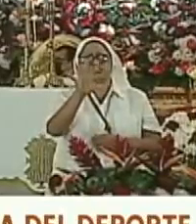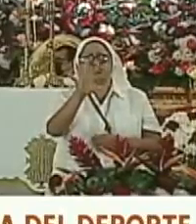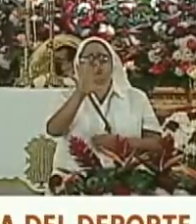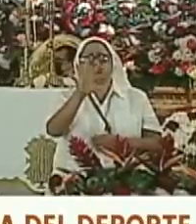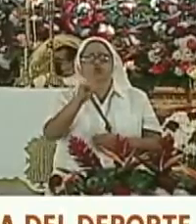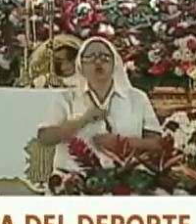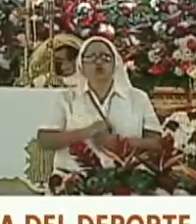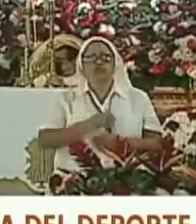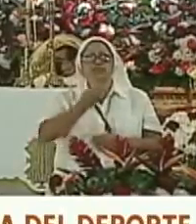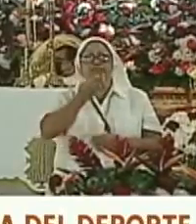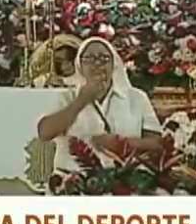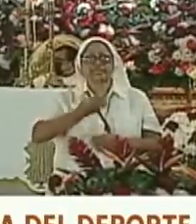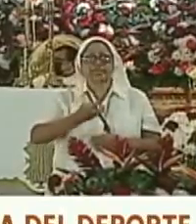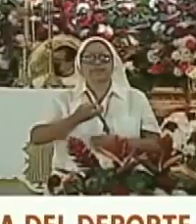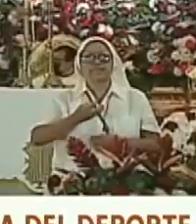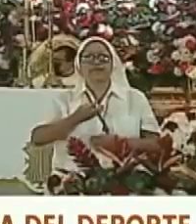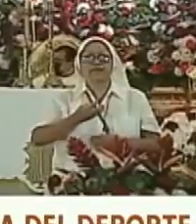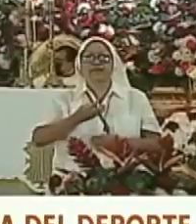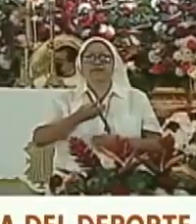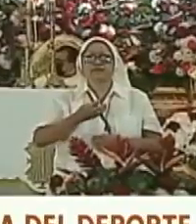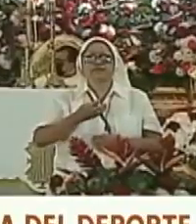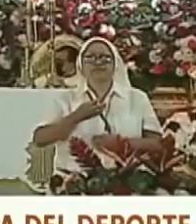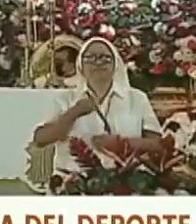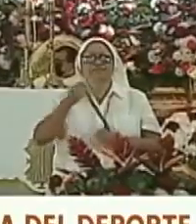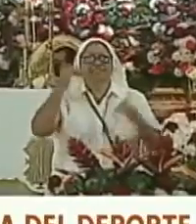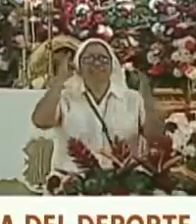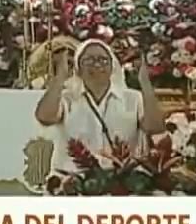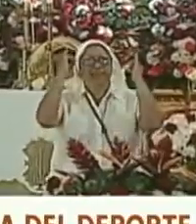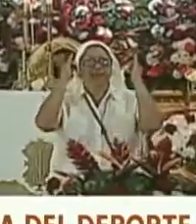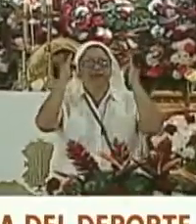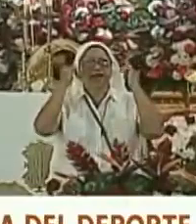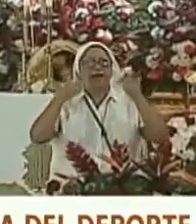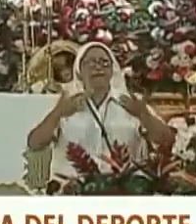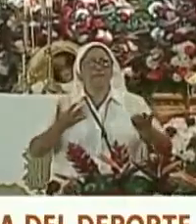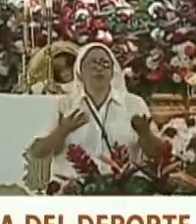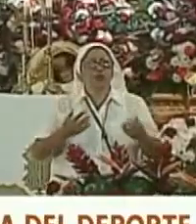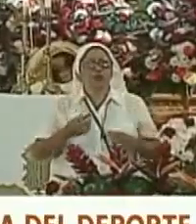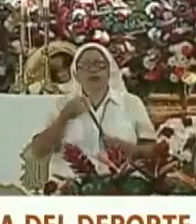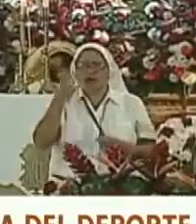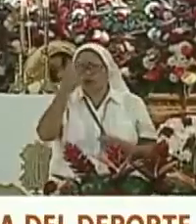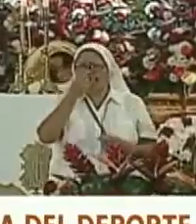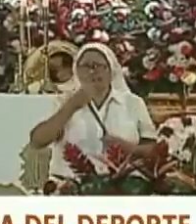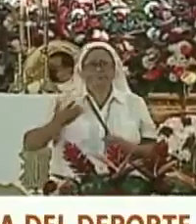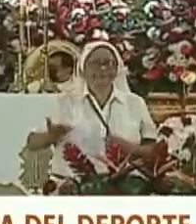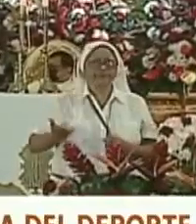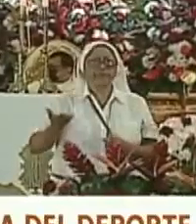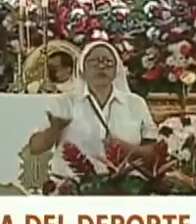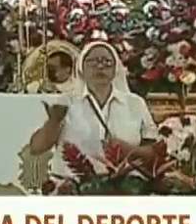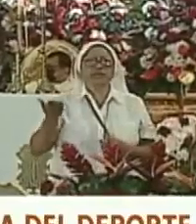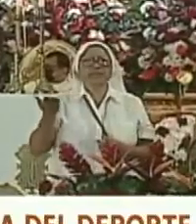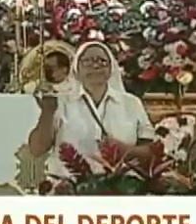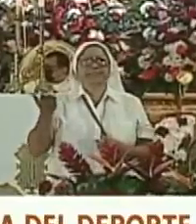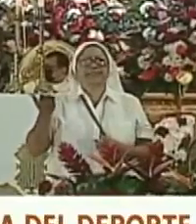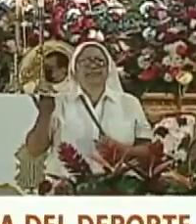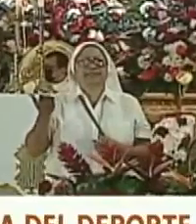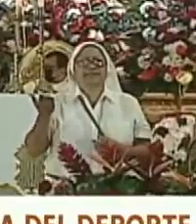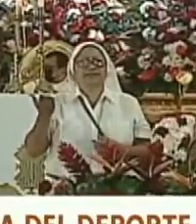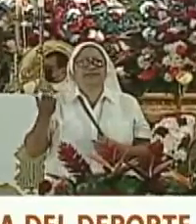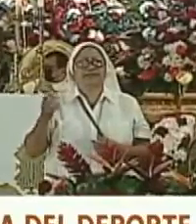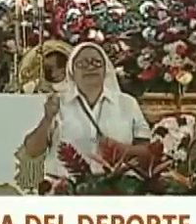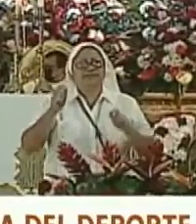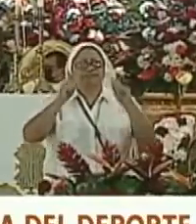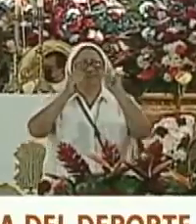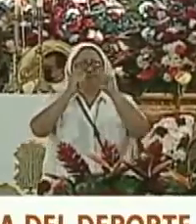nos llena de alegría y que todavía hoy Estamos celebrando celebramos el hecho extraordinario